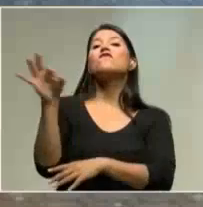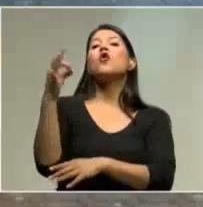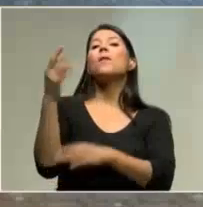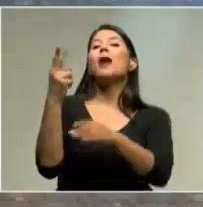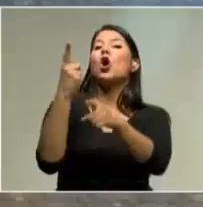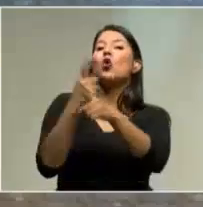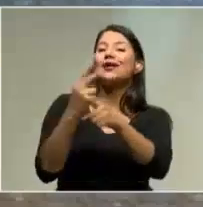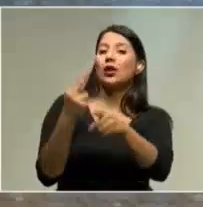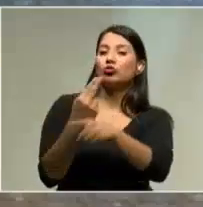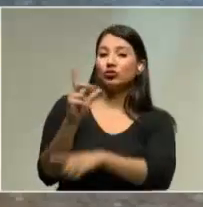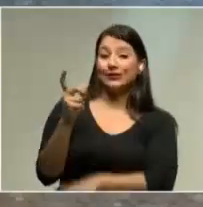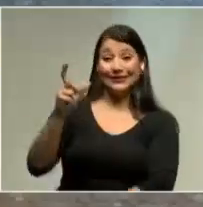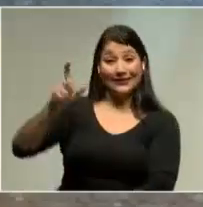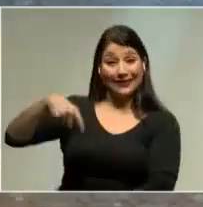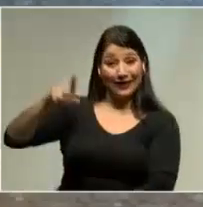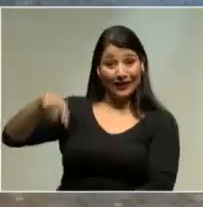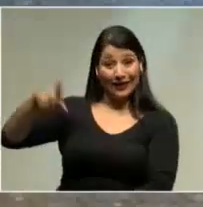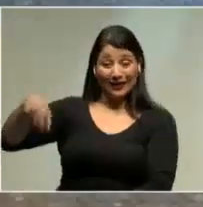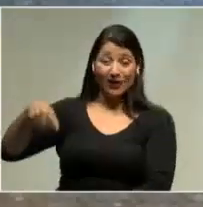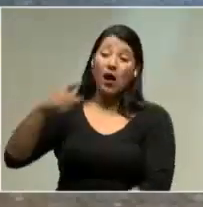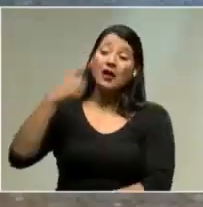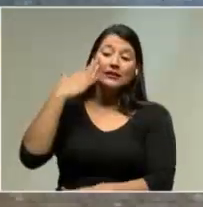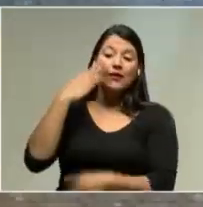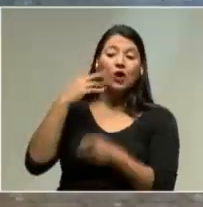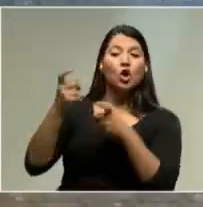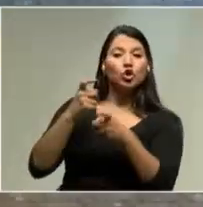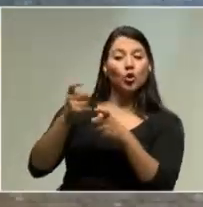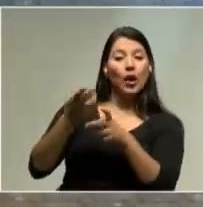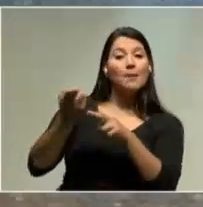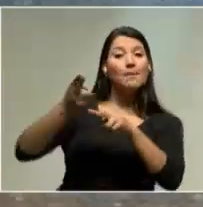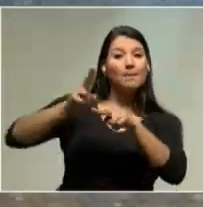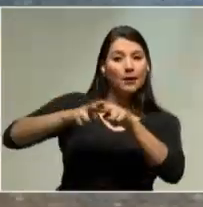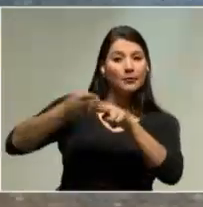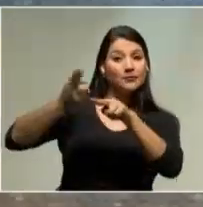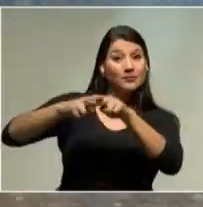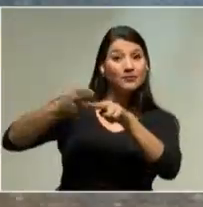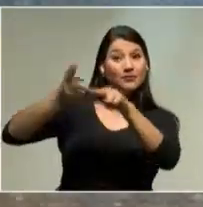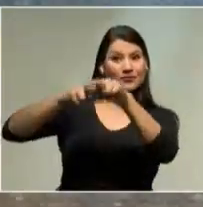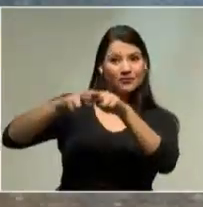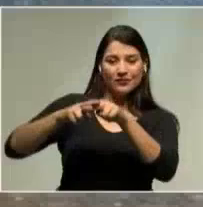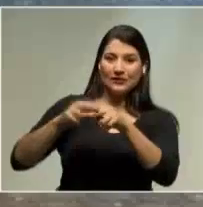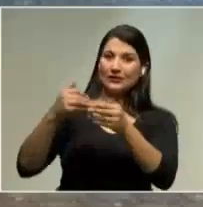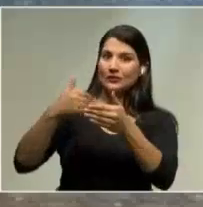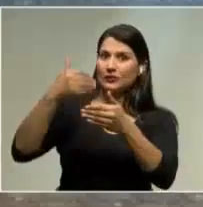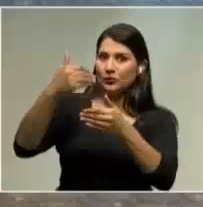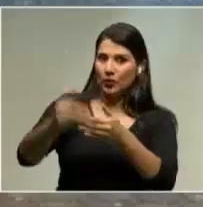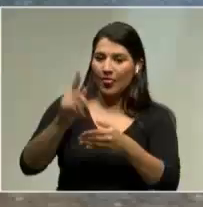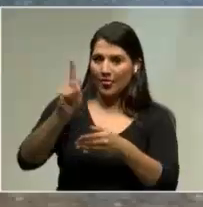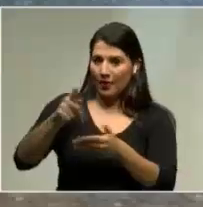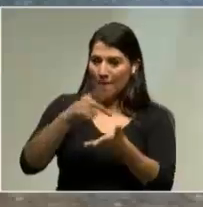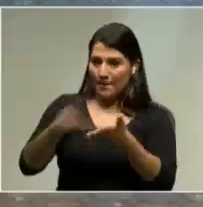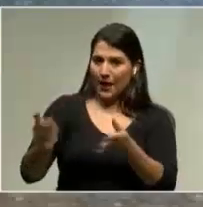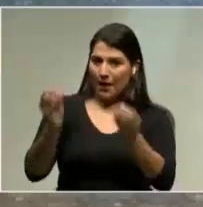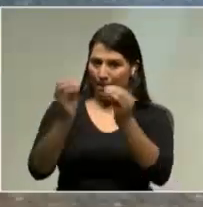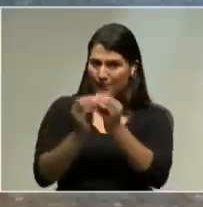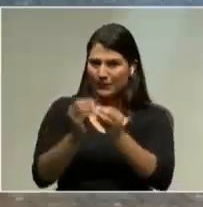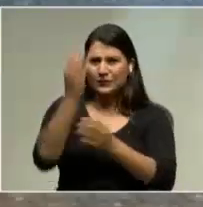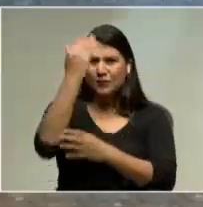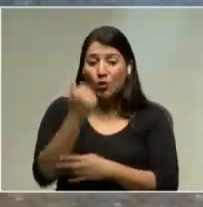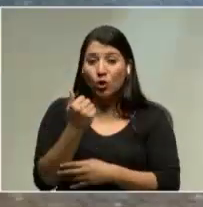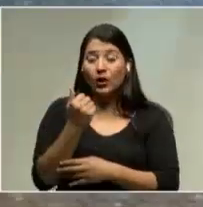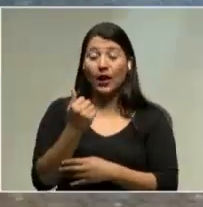esto por el tema de los intereses, de los altos costos que luego va a generar a largo plazo. Y es que precisamente el